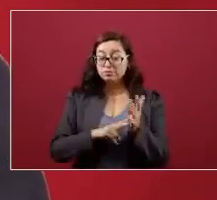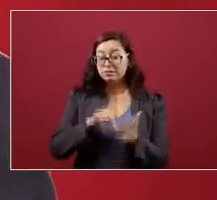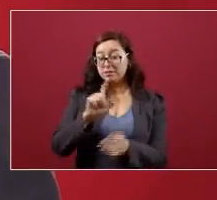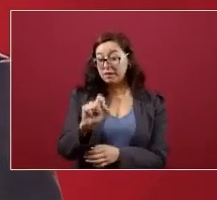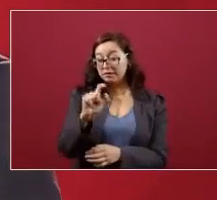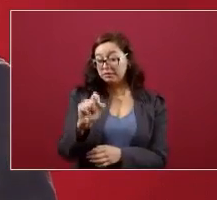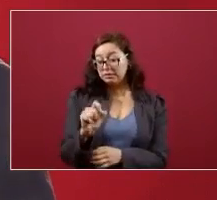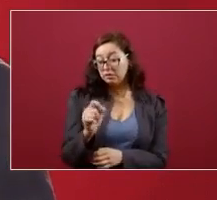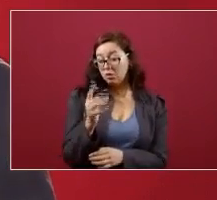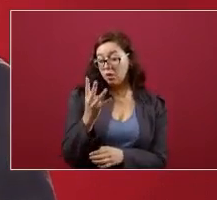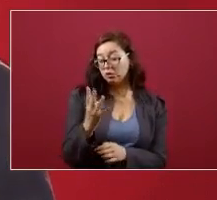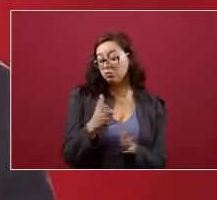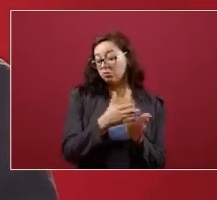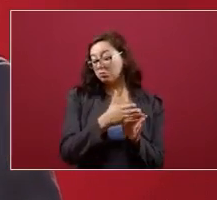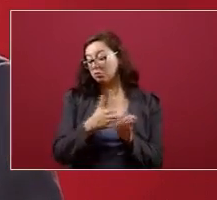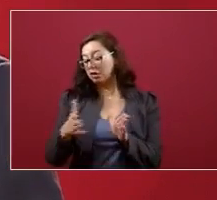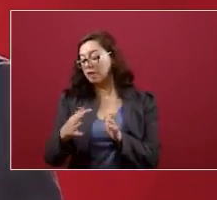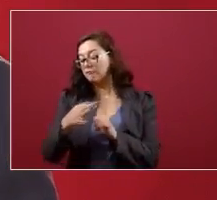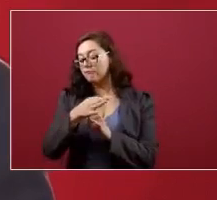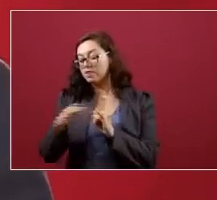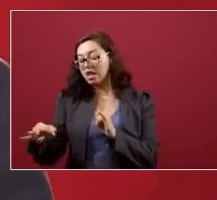2024